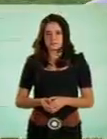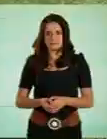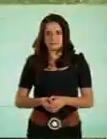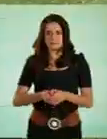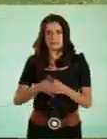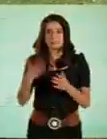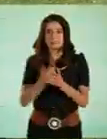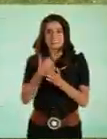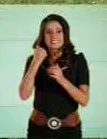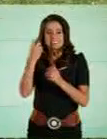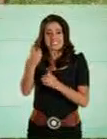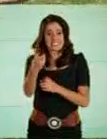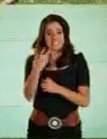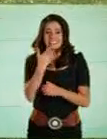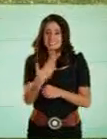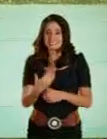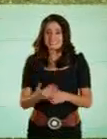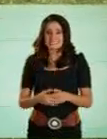Eso.